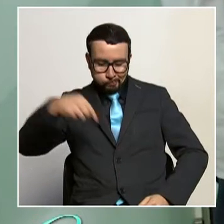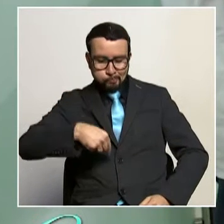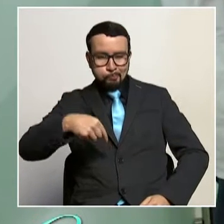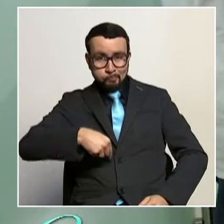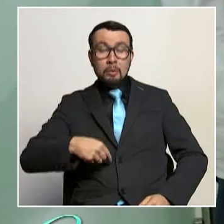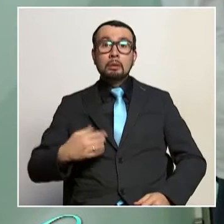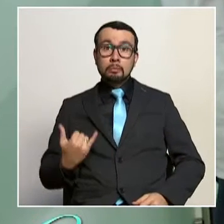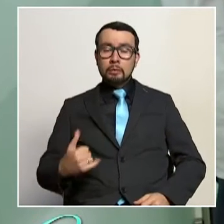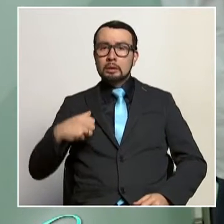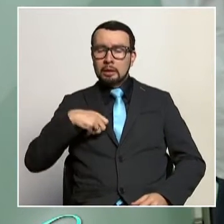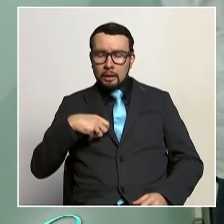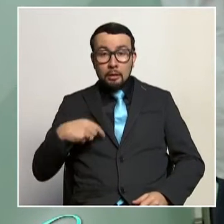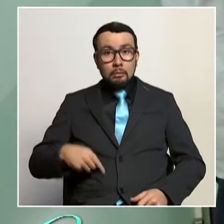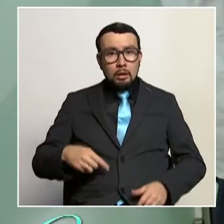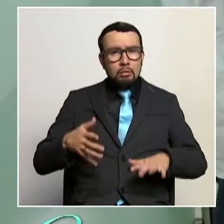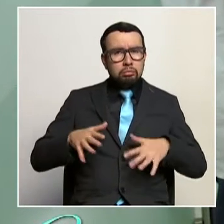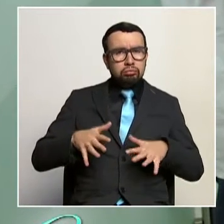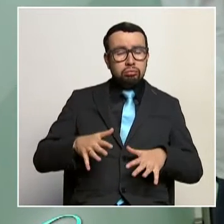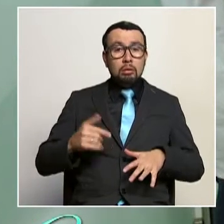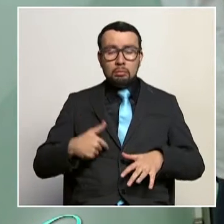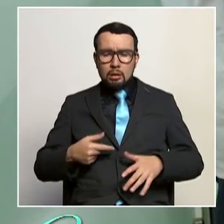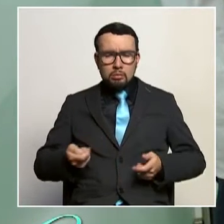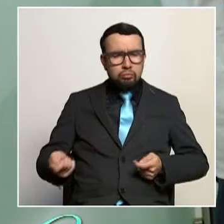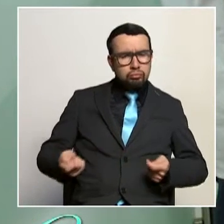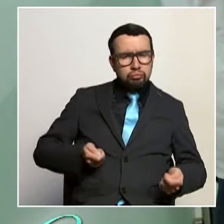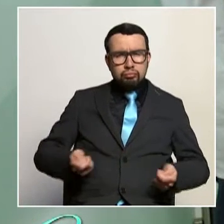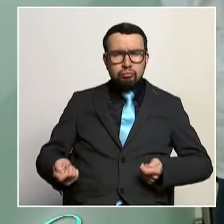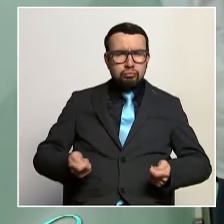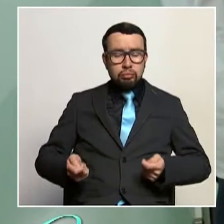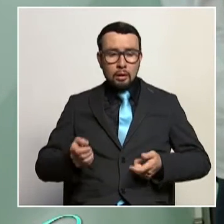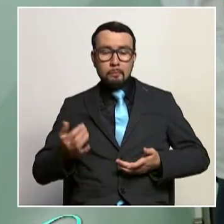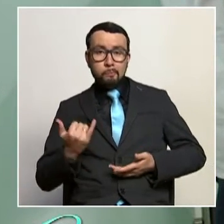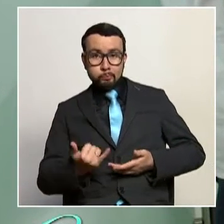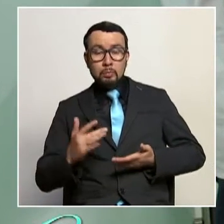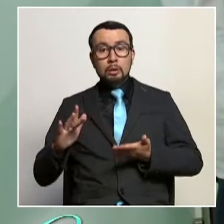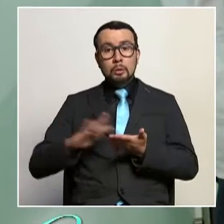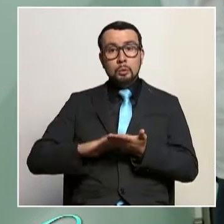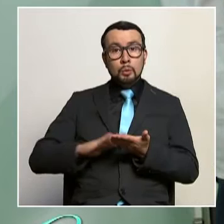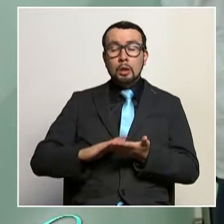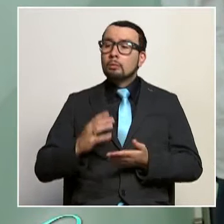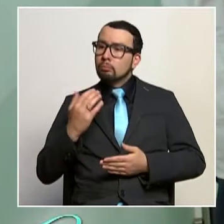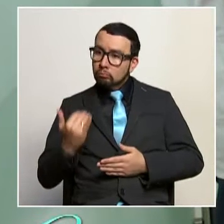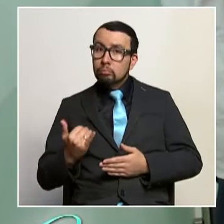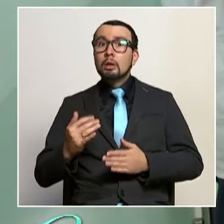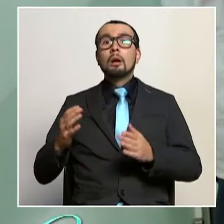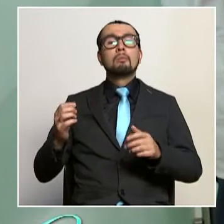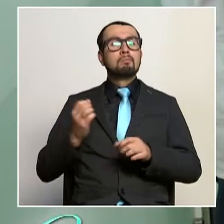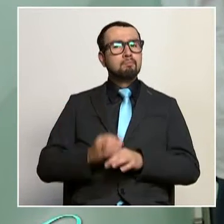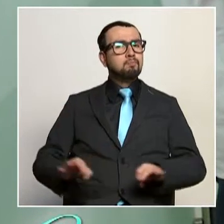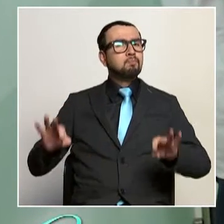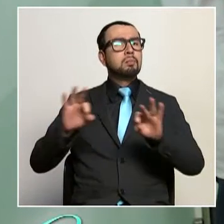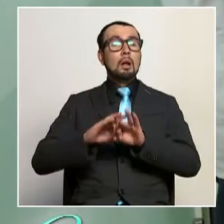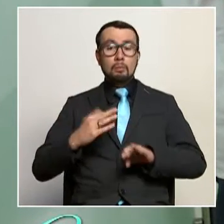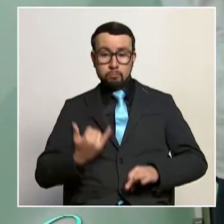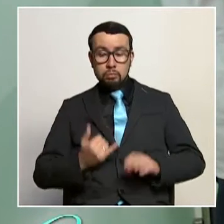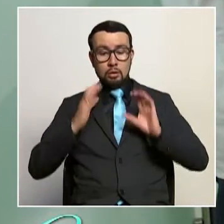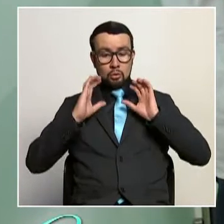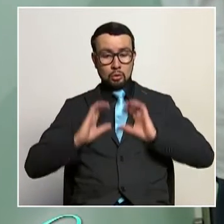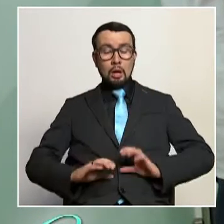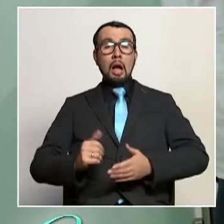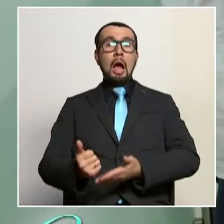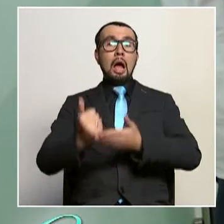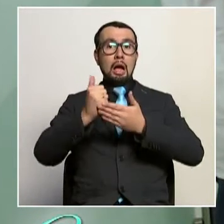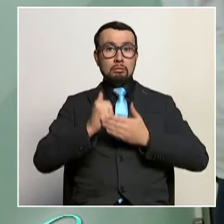tejido nervioso, existen elementos los cuales hacen parte importante, no